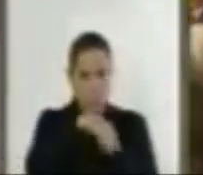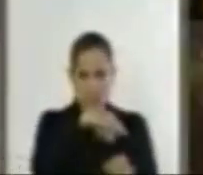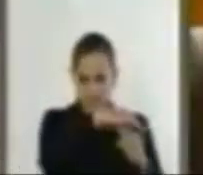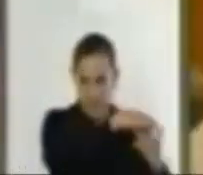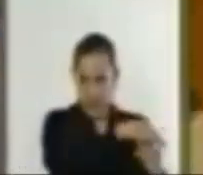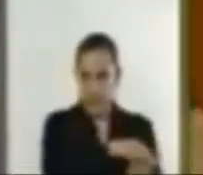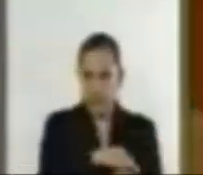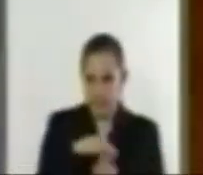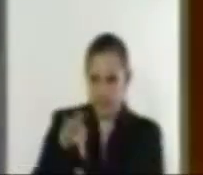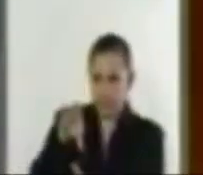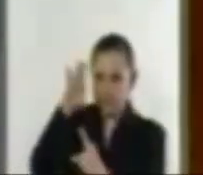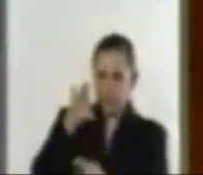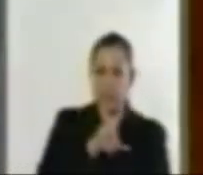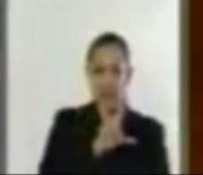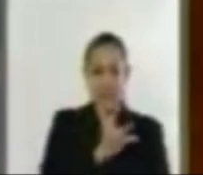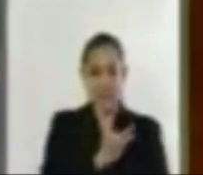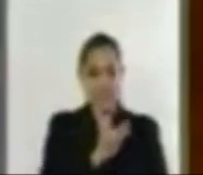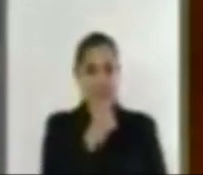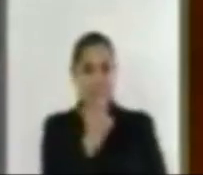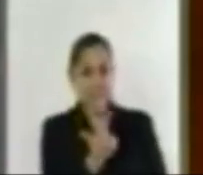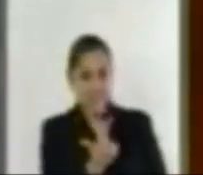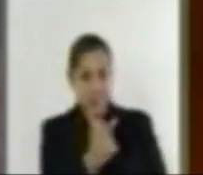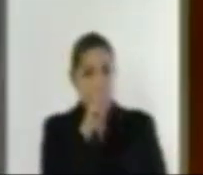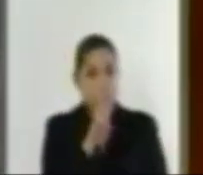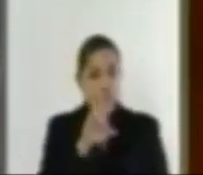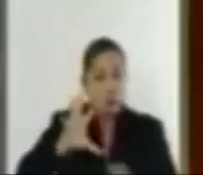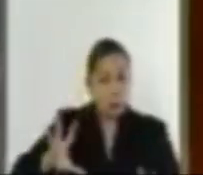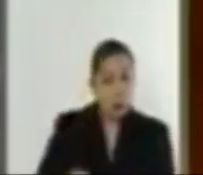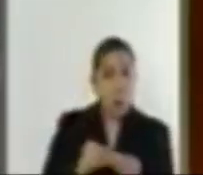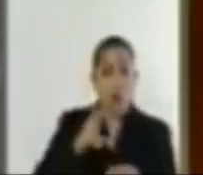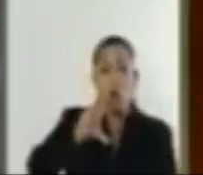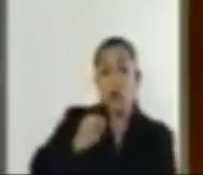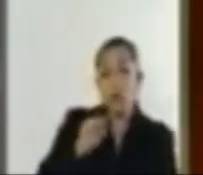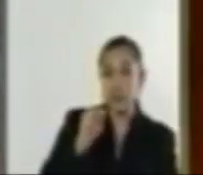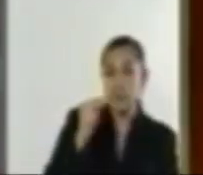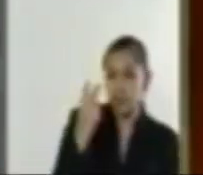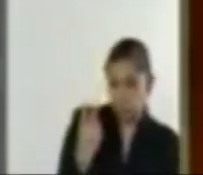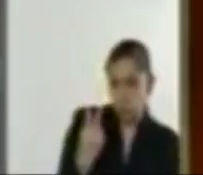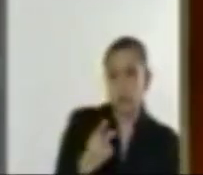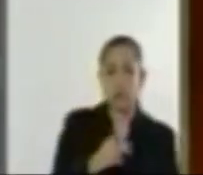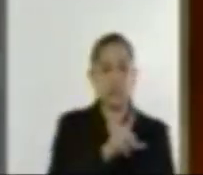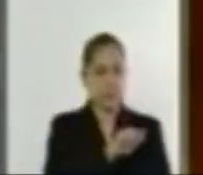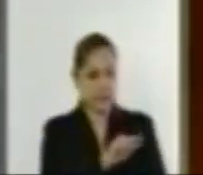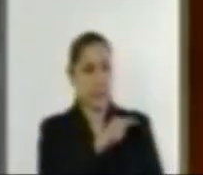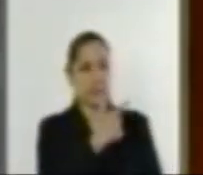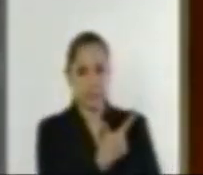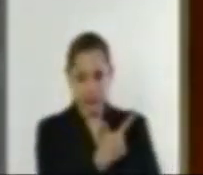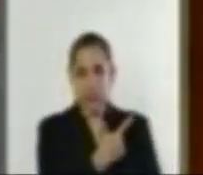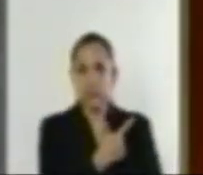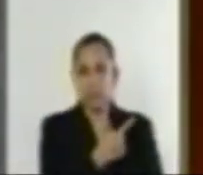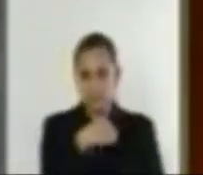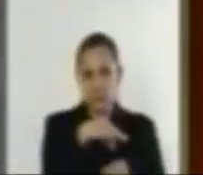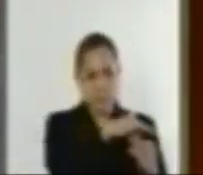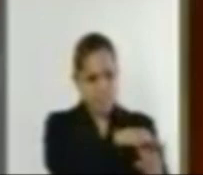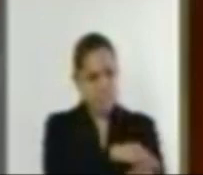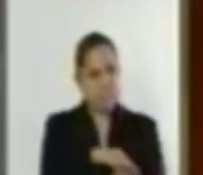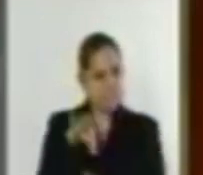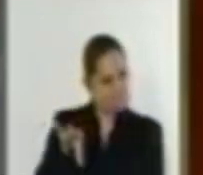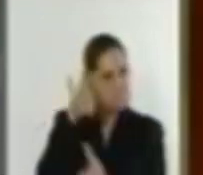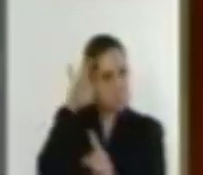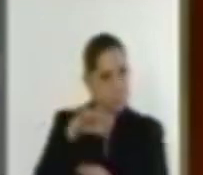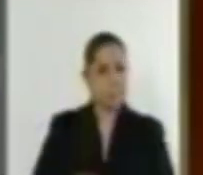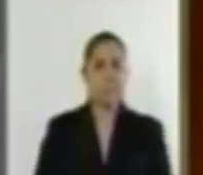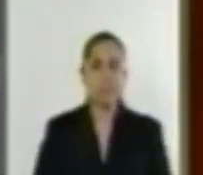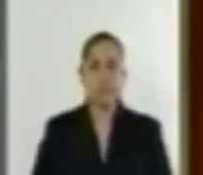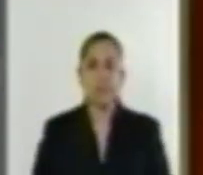que se diera la votación correspondiente de esa legislación secundaria para entonces dar el pase automático. Entonces, tu